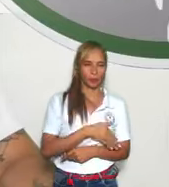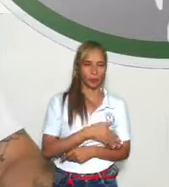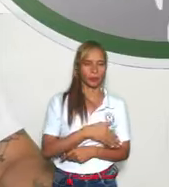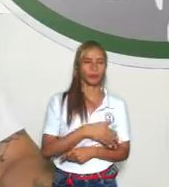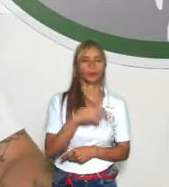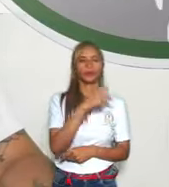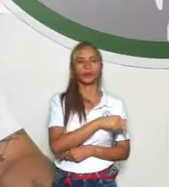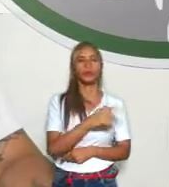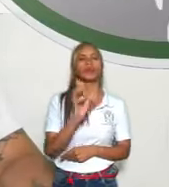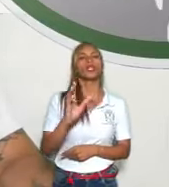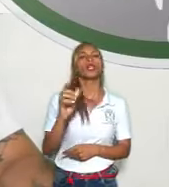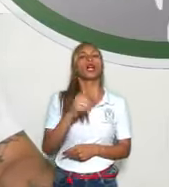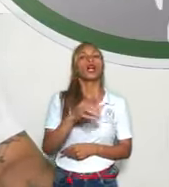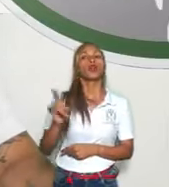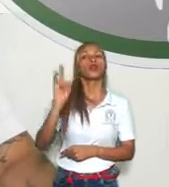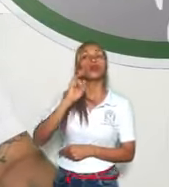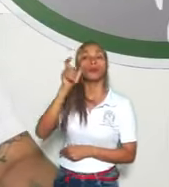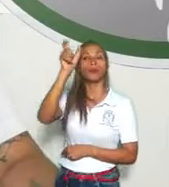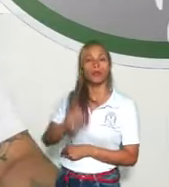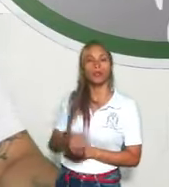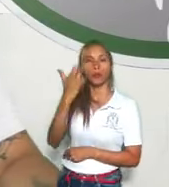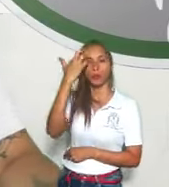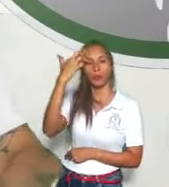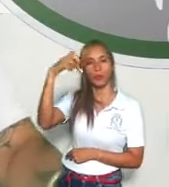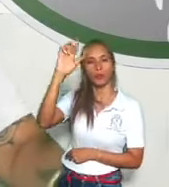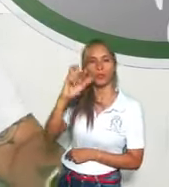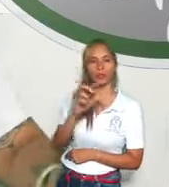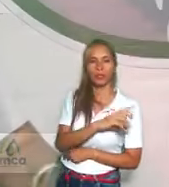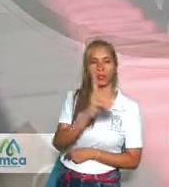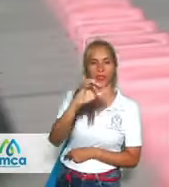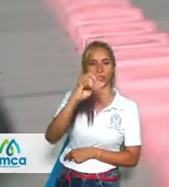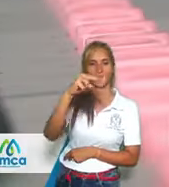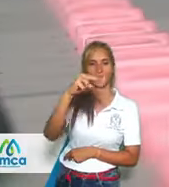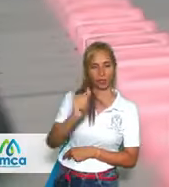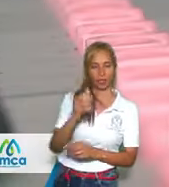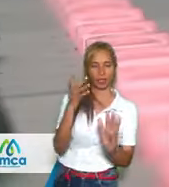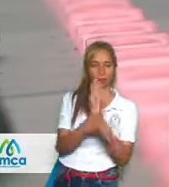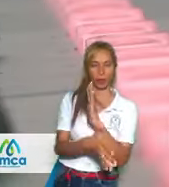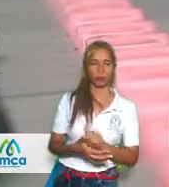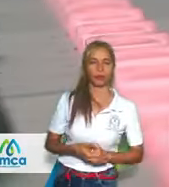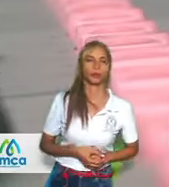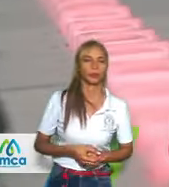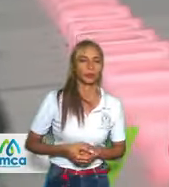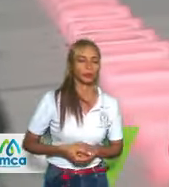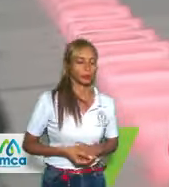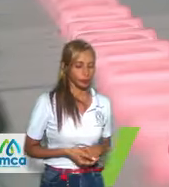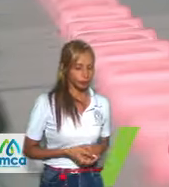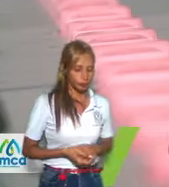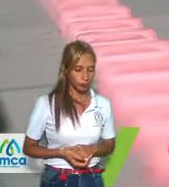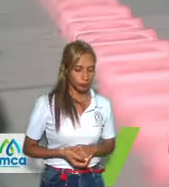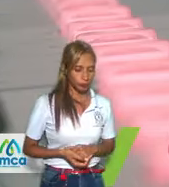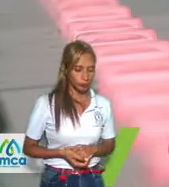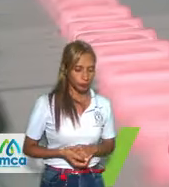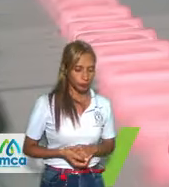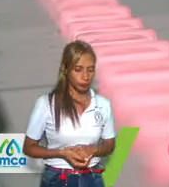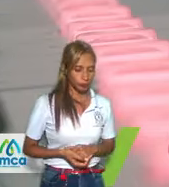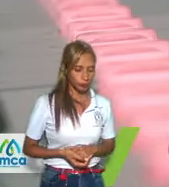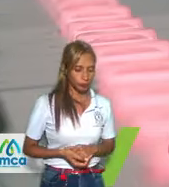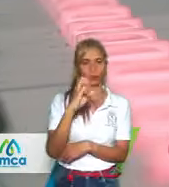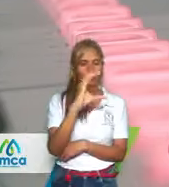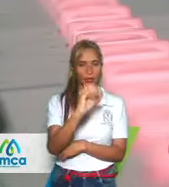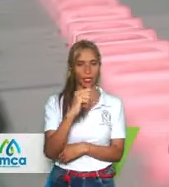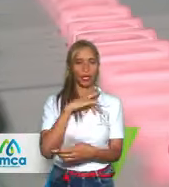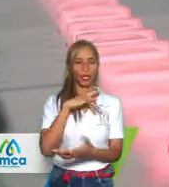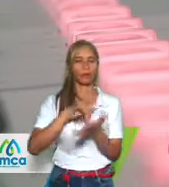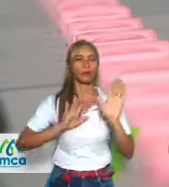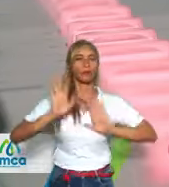de Cuenca de Enca, que nos cuenta sobre esta actividad. Empresas Públicas de Calarcá participó en la Semana Ambiental realizando